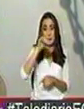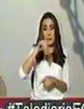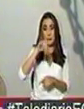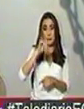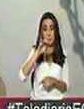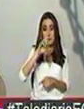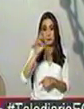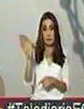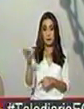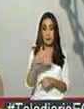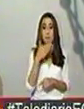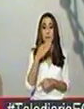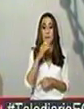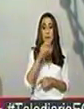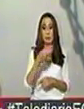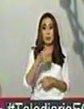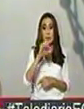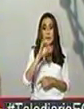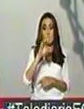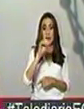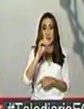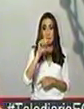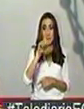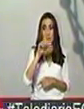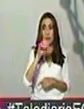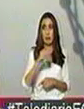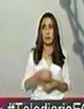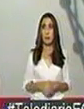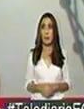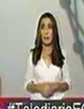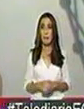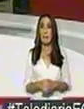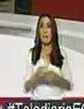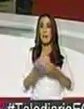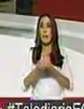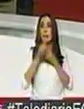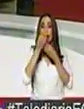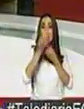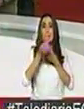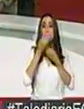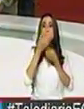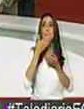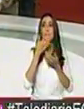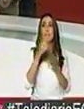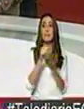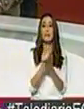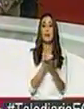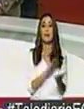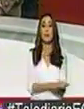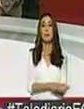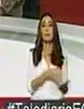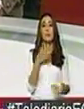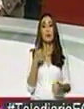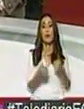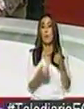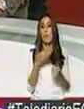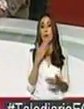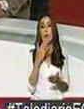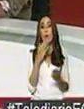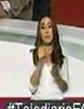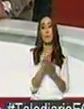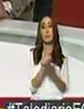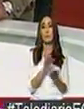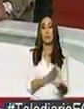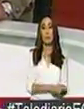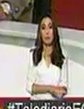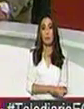nacional de FEDEPIGME. Bueno, cuéntenos un poco, ¿en qué consiste este proyecto de vivienda que se va a desarrollar en